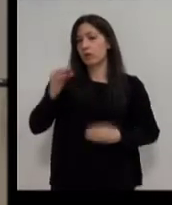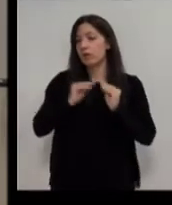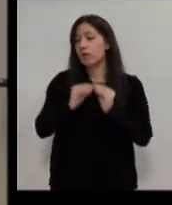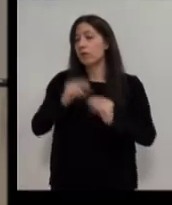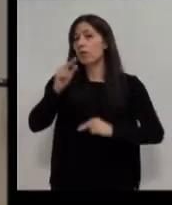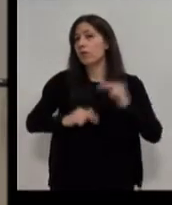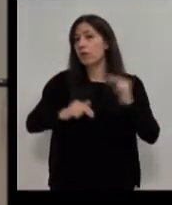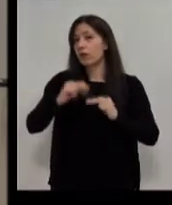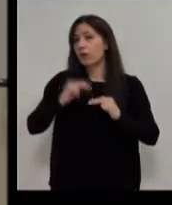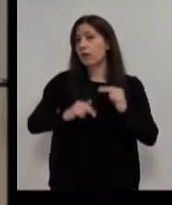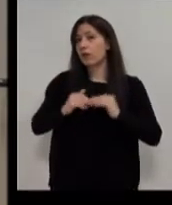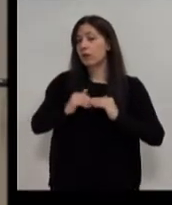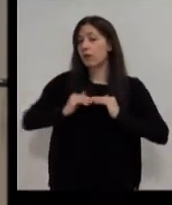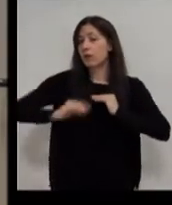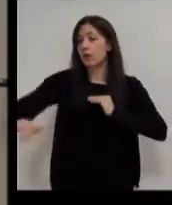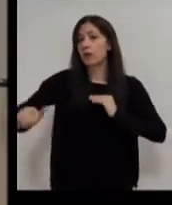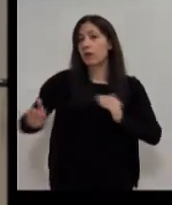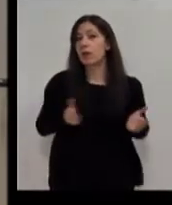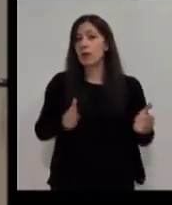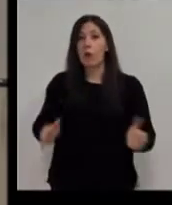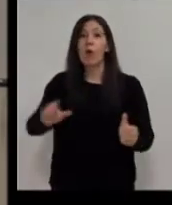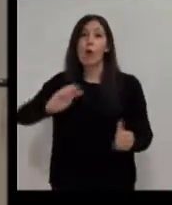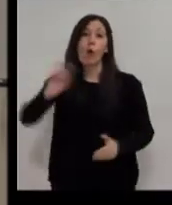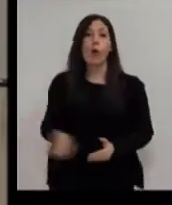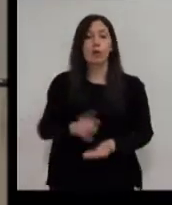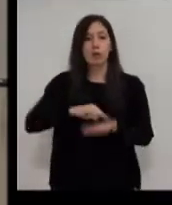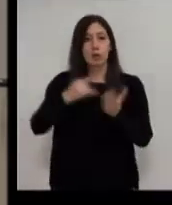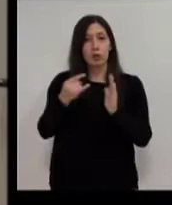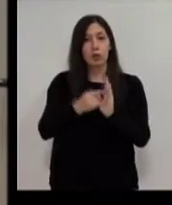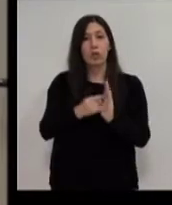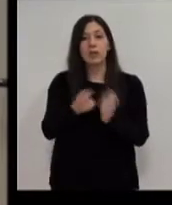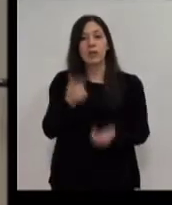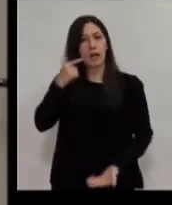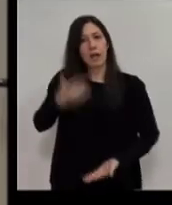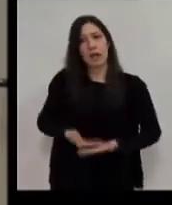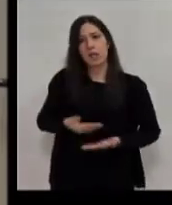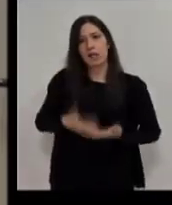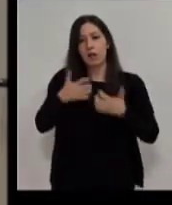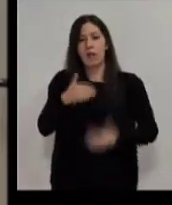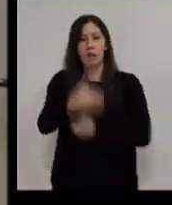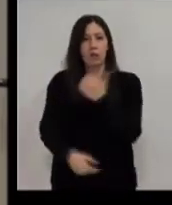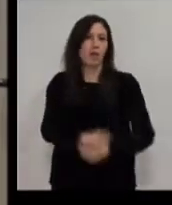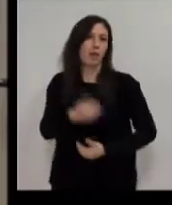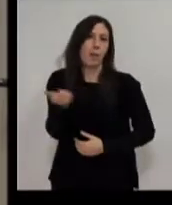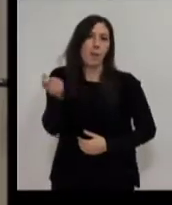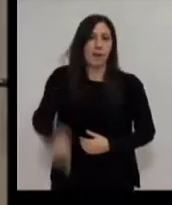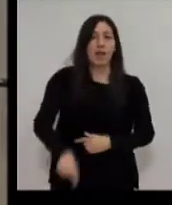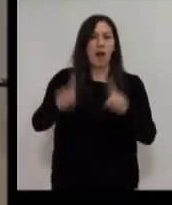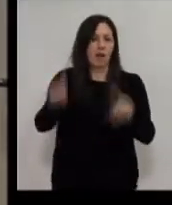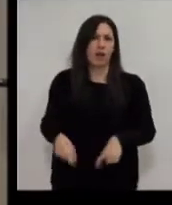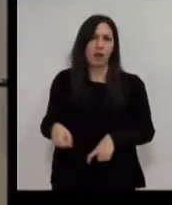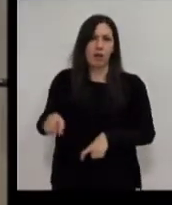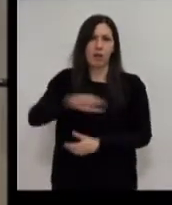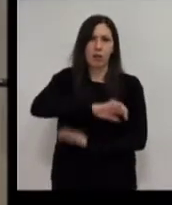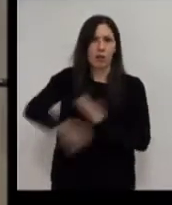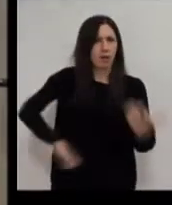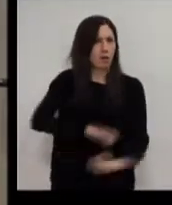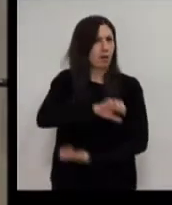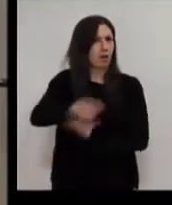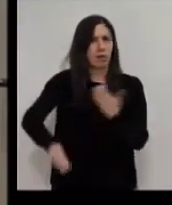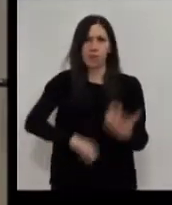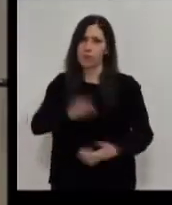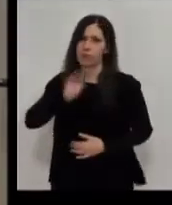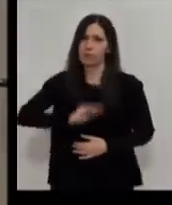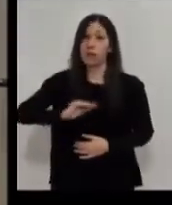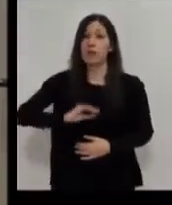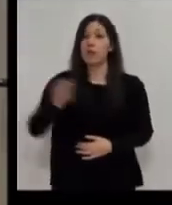propugna y obliga a instalar estos encaminamientos en el suelo y te dice solución equivalente que garantice similar funcionalidad, y ahí ha habido unos litigios tremendos. Yo